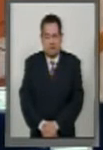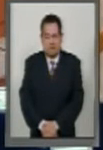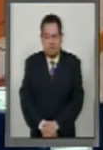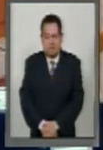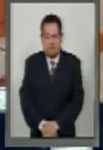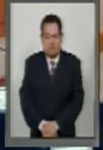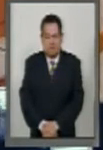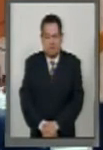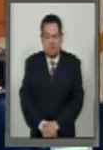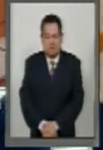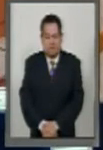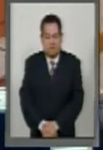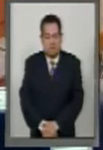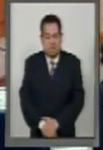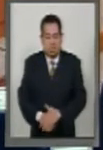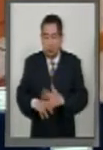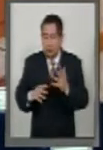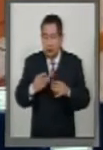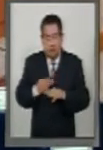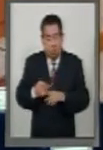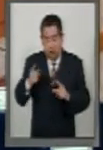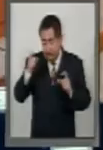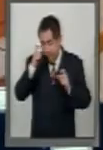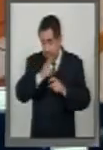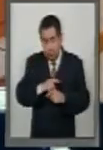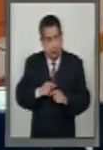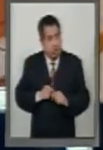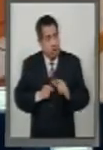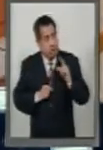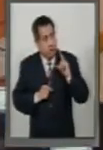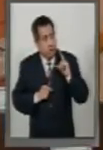No, pues es muy difícil irme